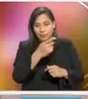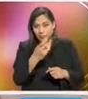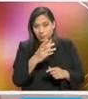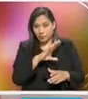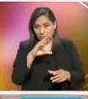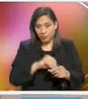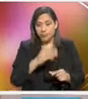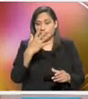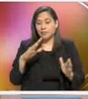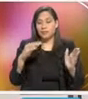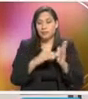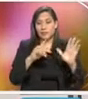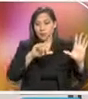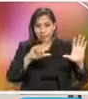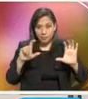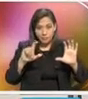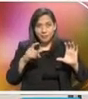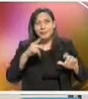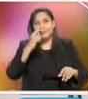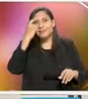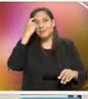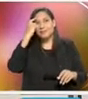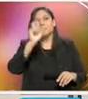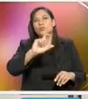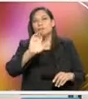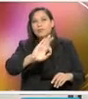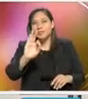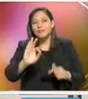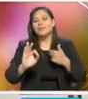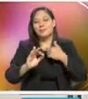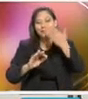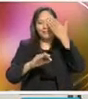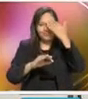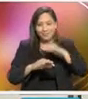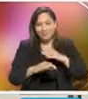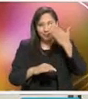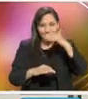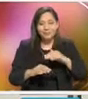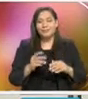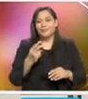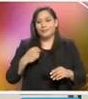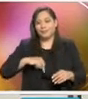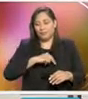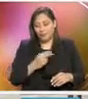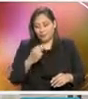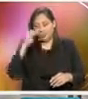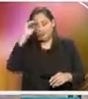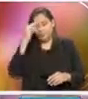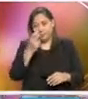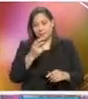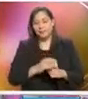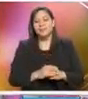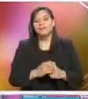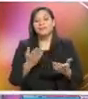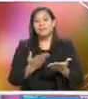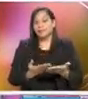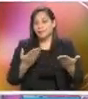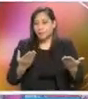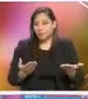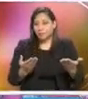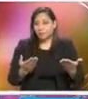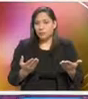son 9,000 pesos. El gasto fijo y el gasto que no previste. Okay. Ese es el 75%. Entonces te quedan 3,000